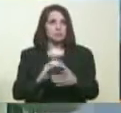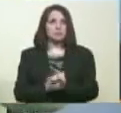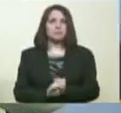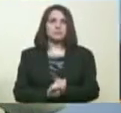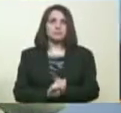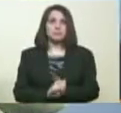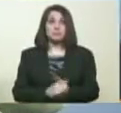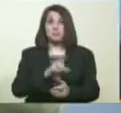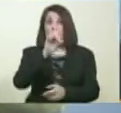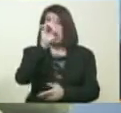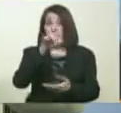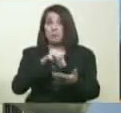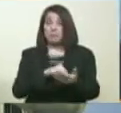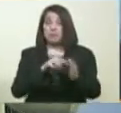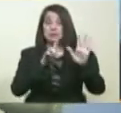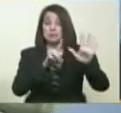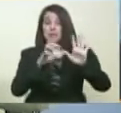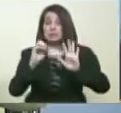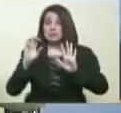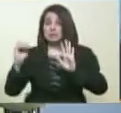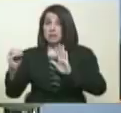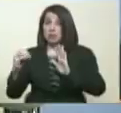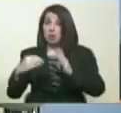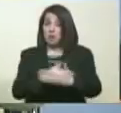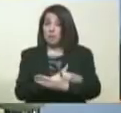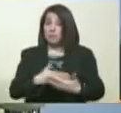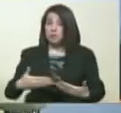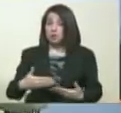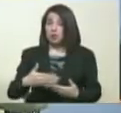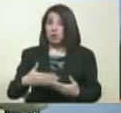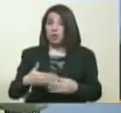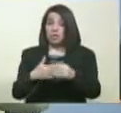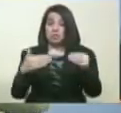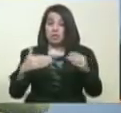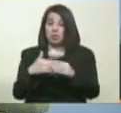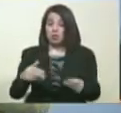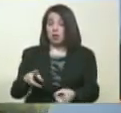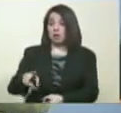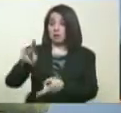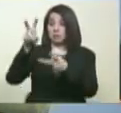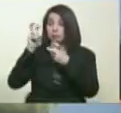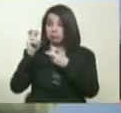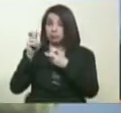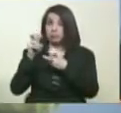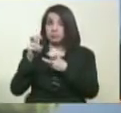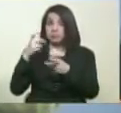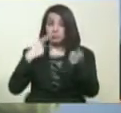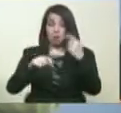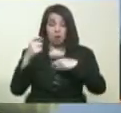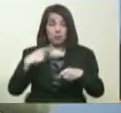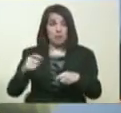de los 1.600 millones de dólares que acaban de ingresar constantes y sonantes por venta de petro,